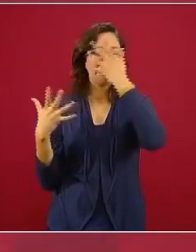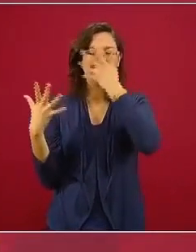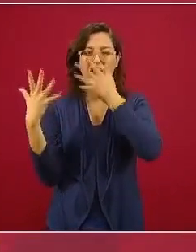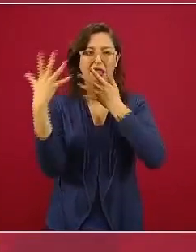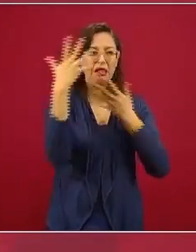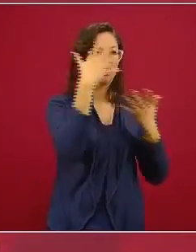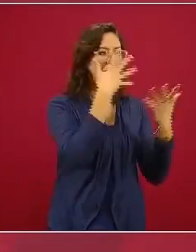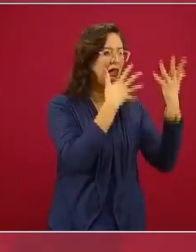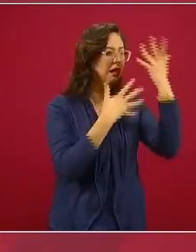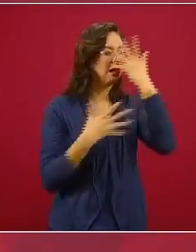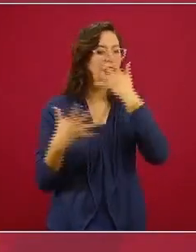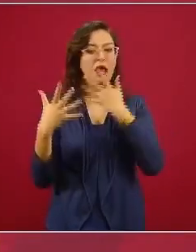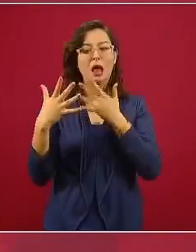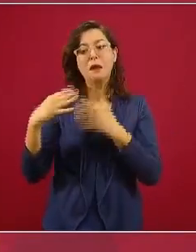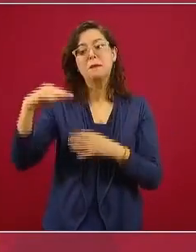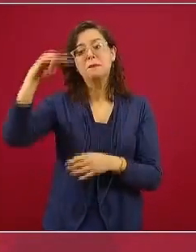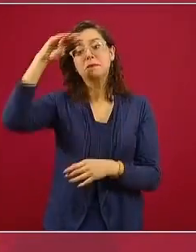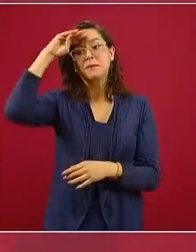es algo